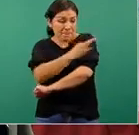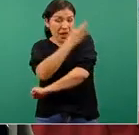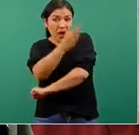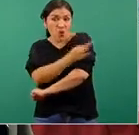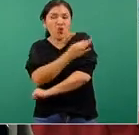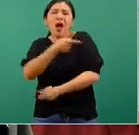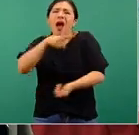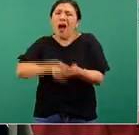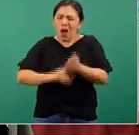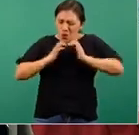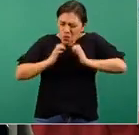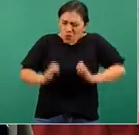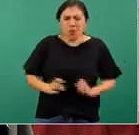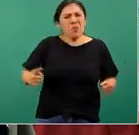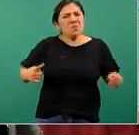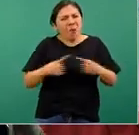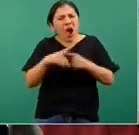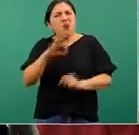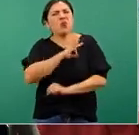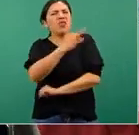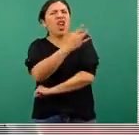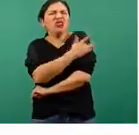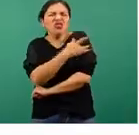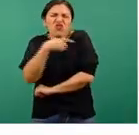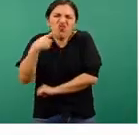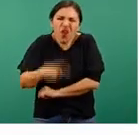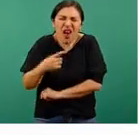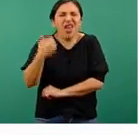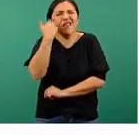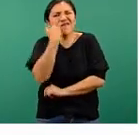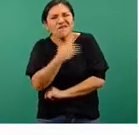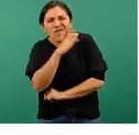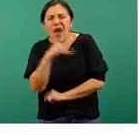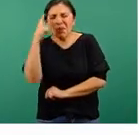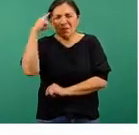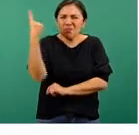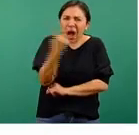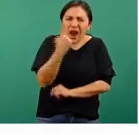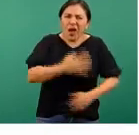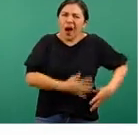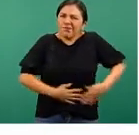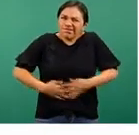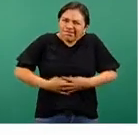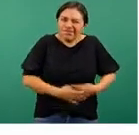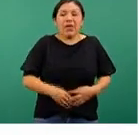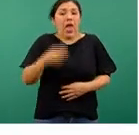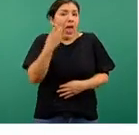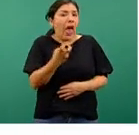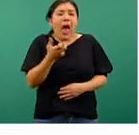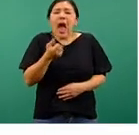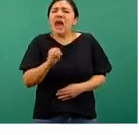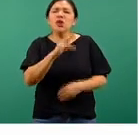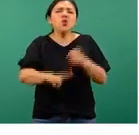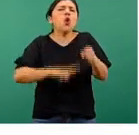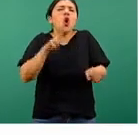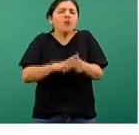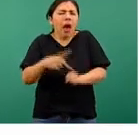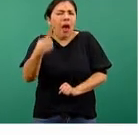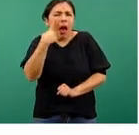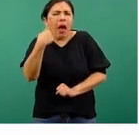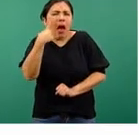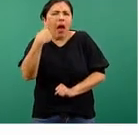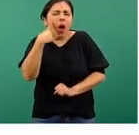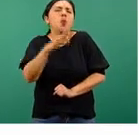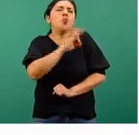del organismo humano, como dolor, como fiebre, como mareo, como náusea, que son muy esperables